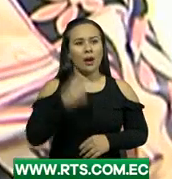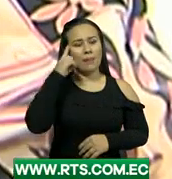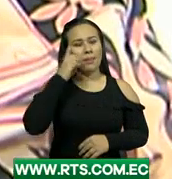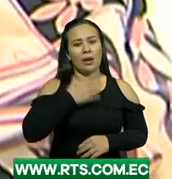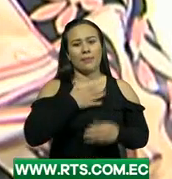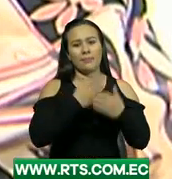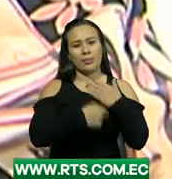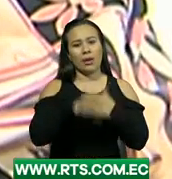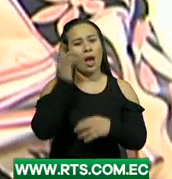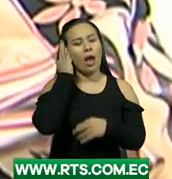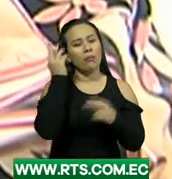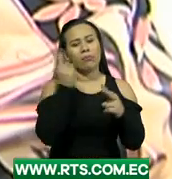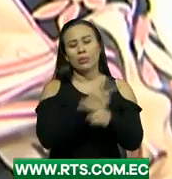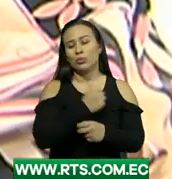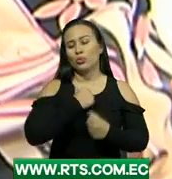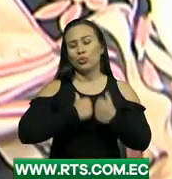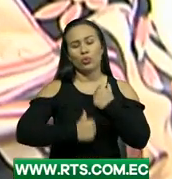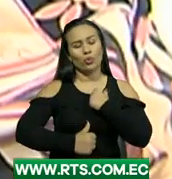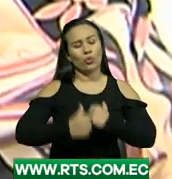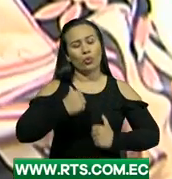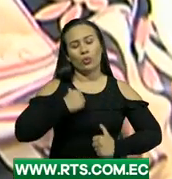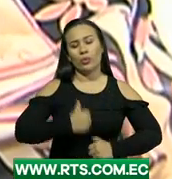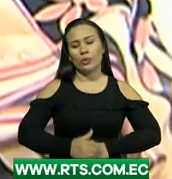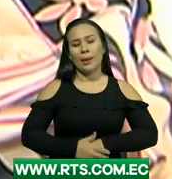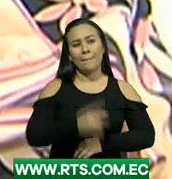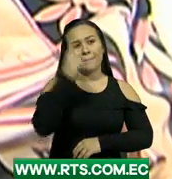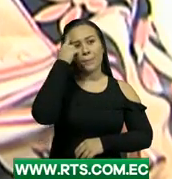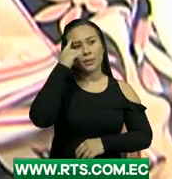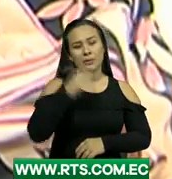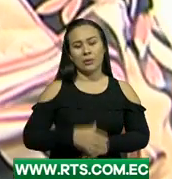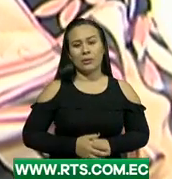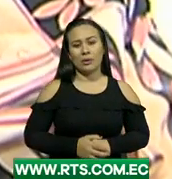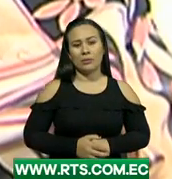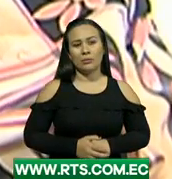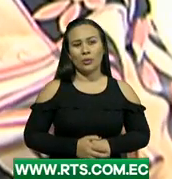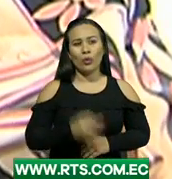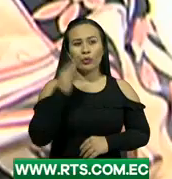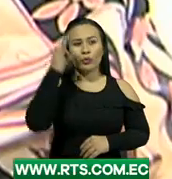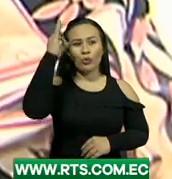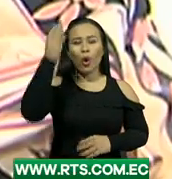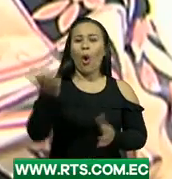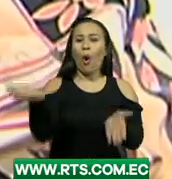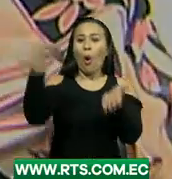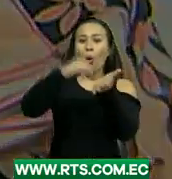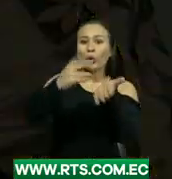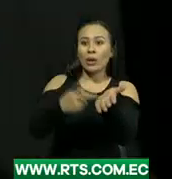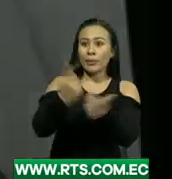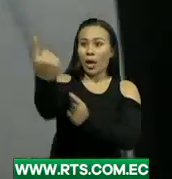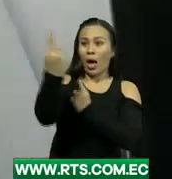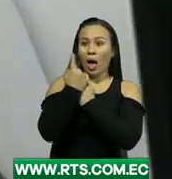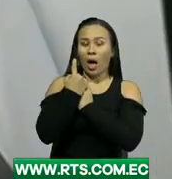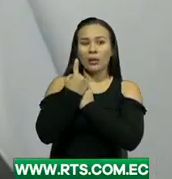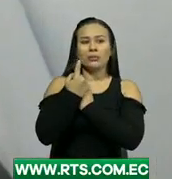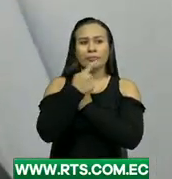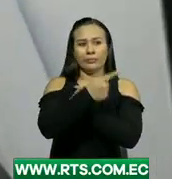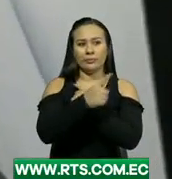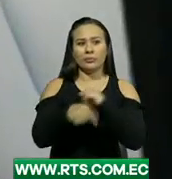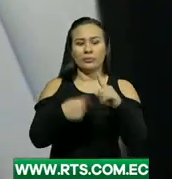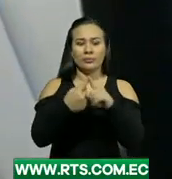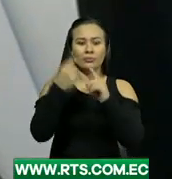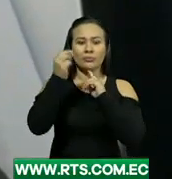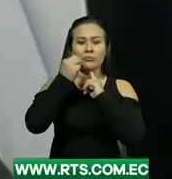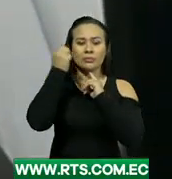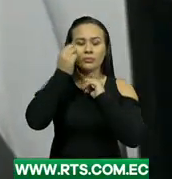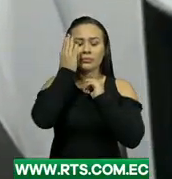mi hija es algo terrible porque ella piensa de que vaya a agredir la otra vez desde ese momento